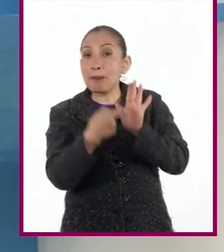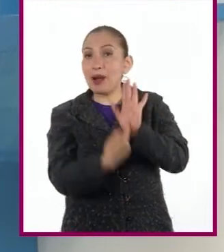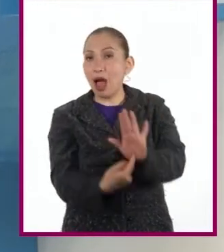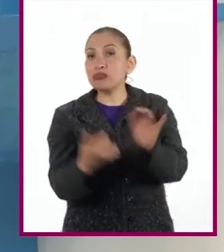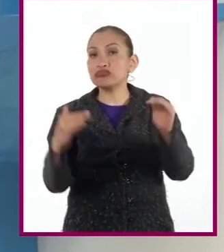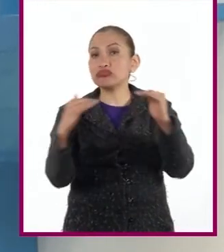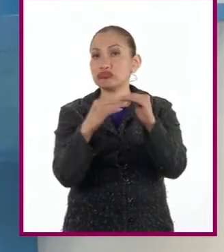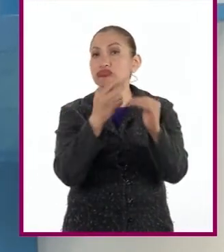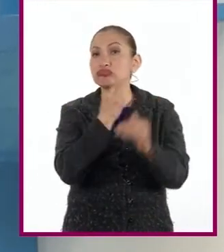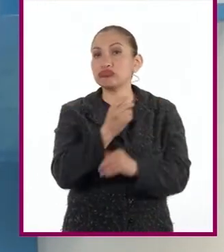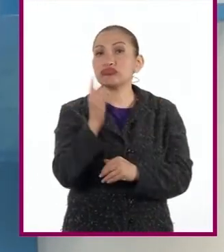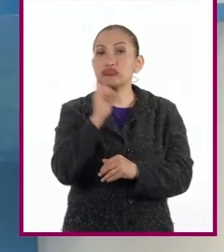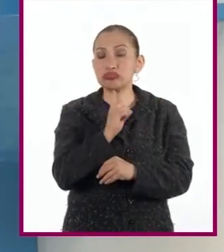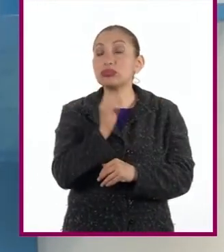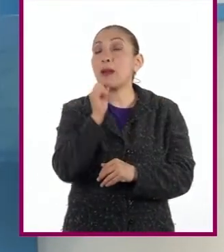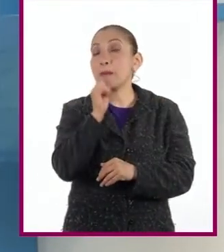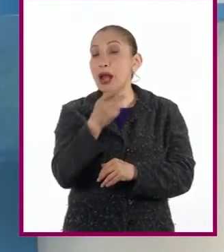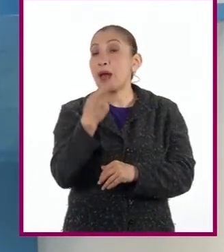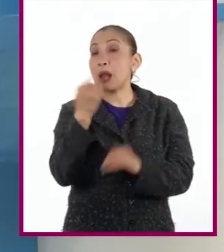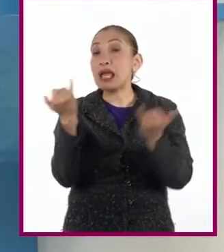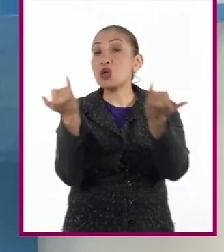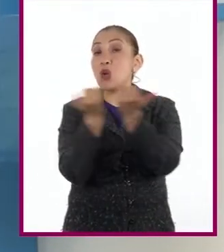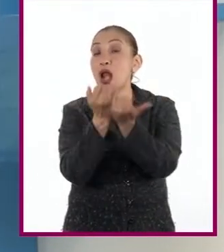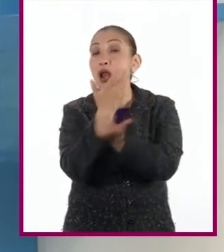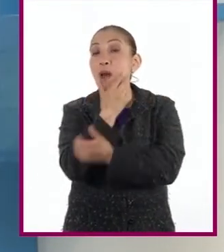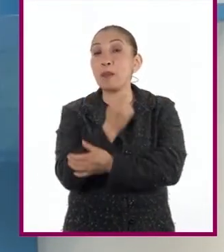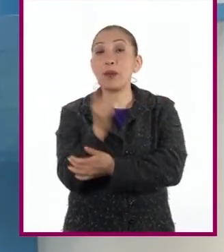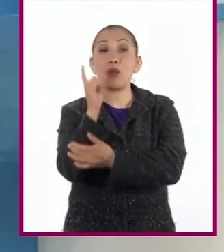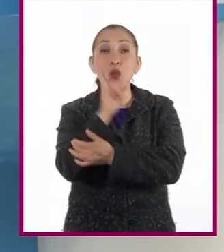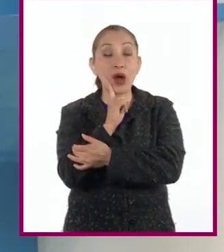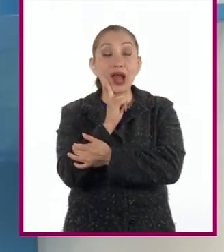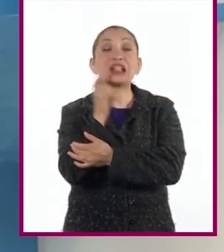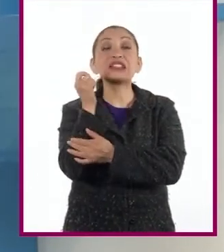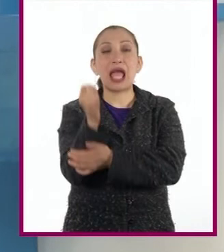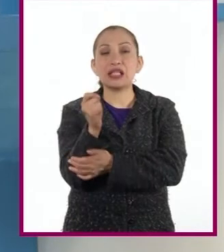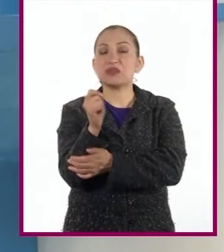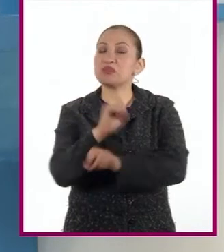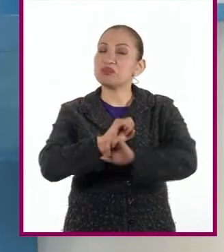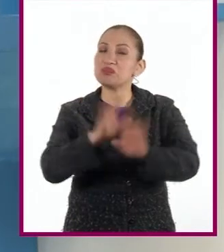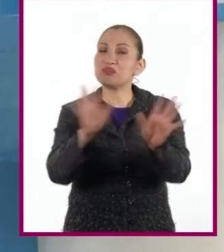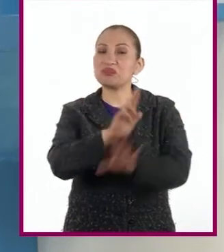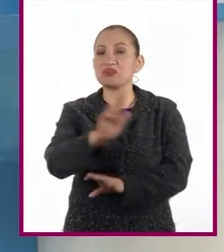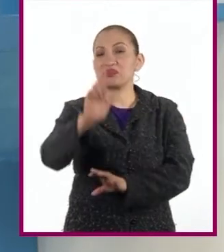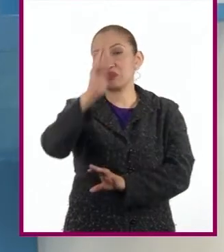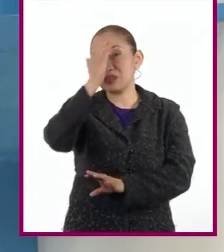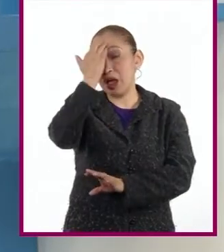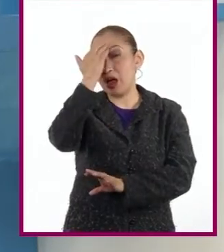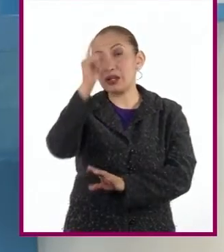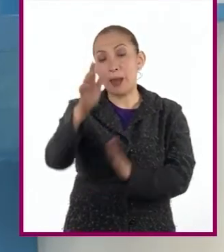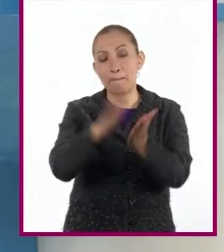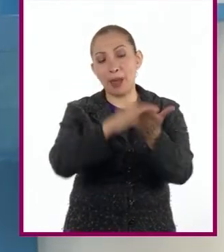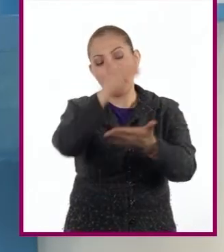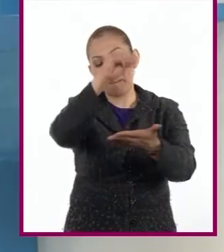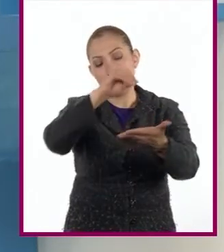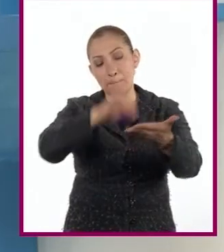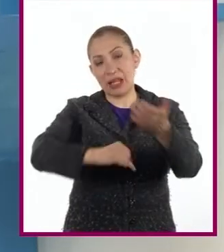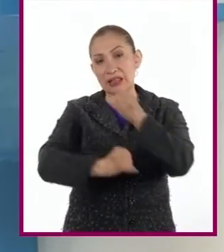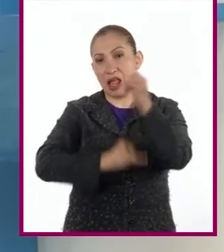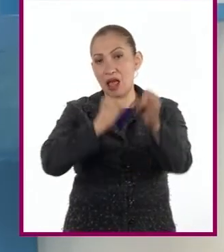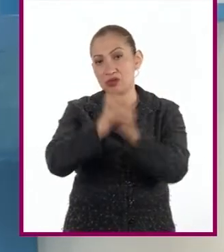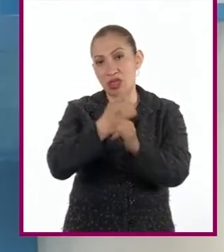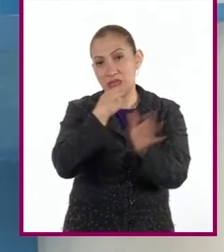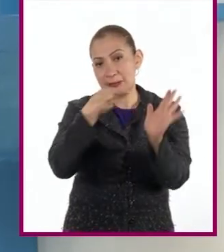a la equidad de género, sino también a la igualdad de género, la cual queda plenamente reconocida en los documentos